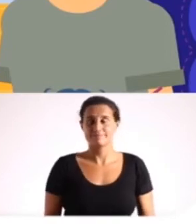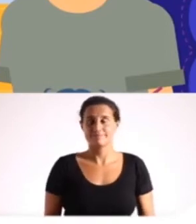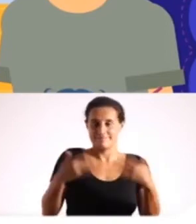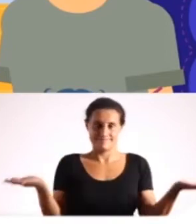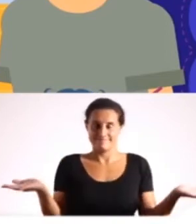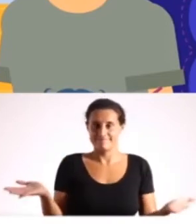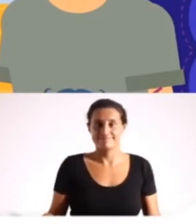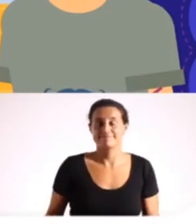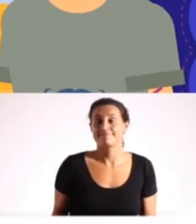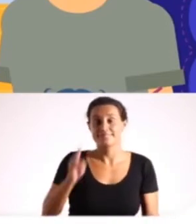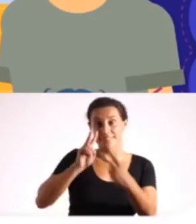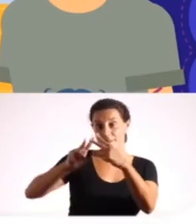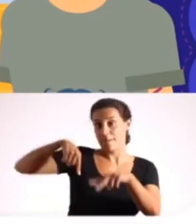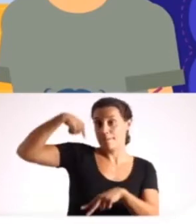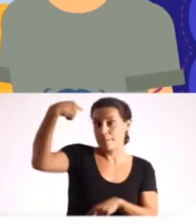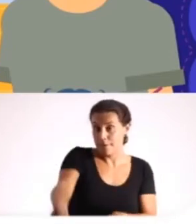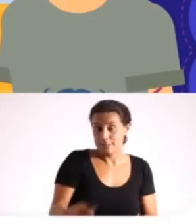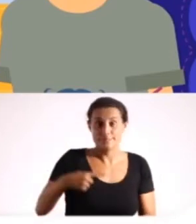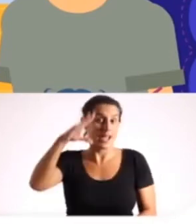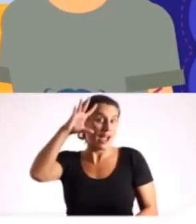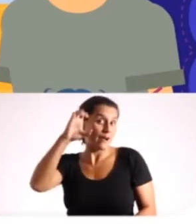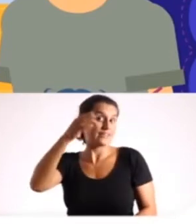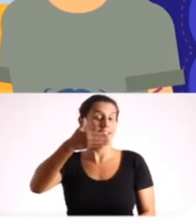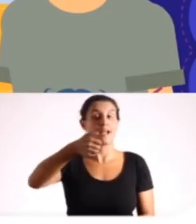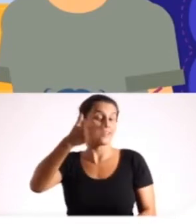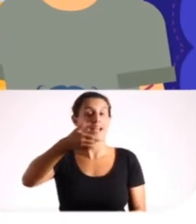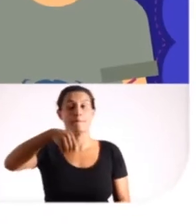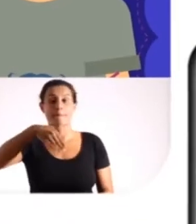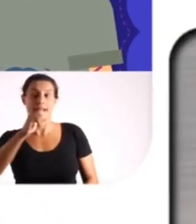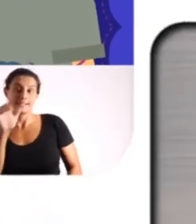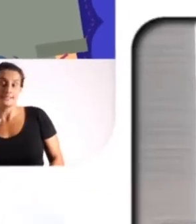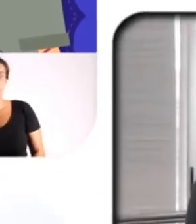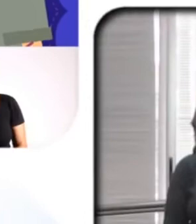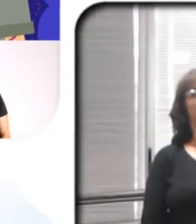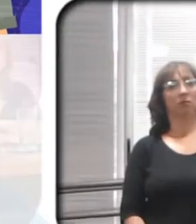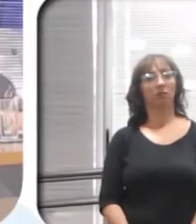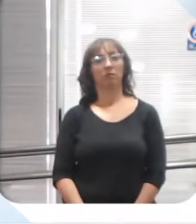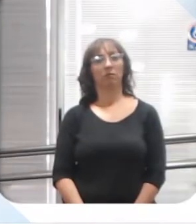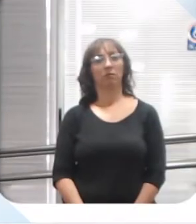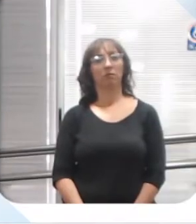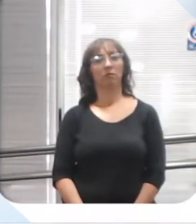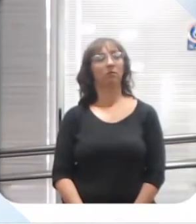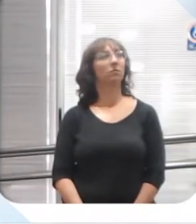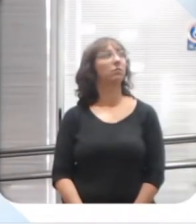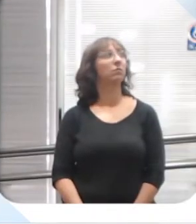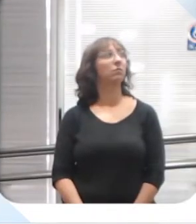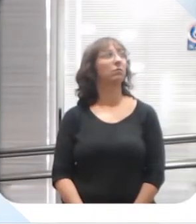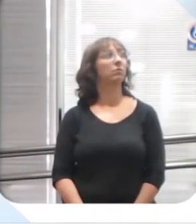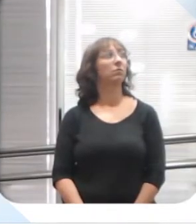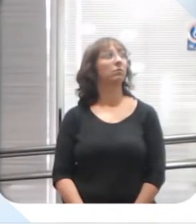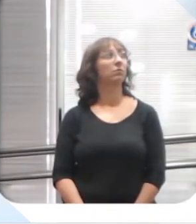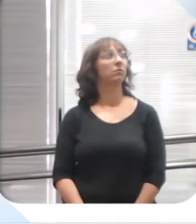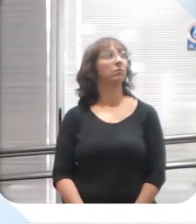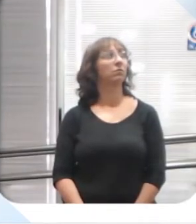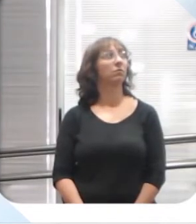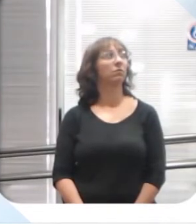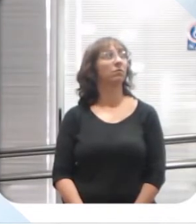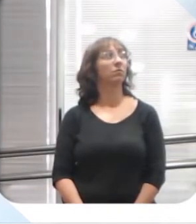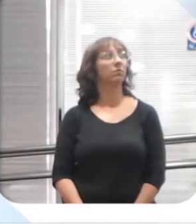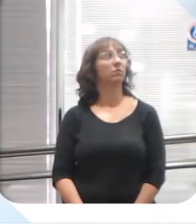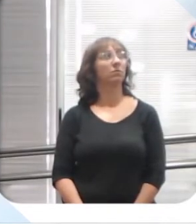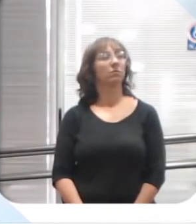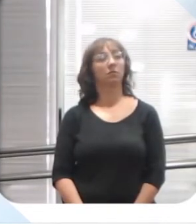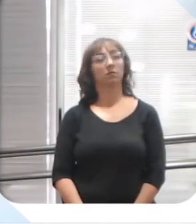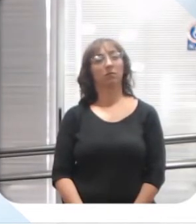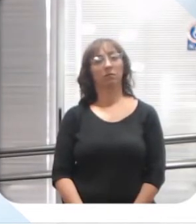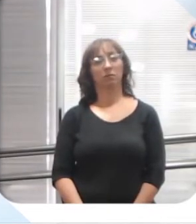En fin, hasta la próxima. Y no olviden visitarme en amaze.org o ir a mi canal de YouTube para ver más. ¡Adiós!